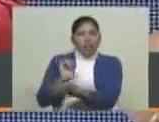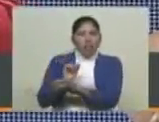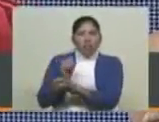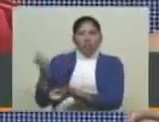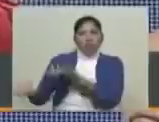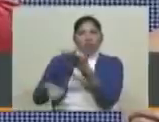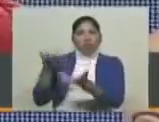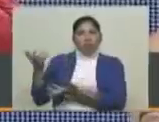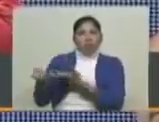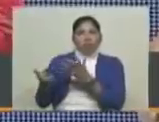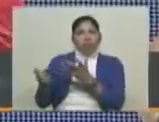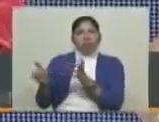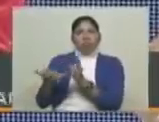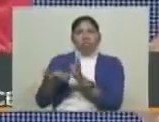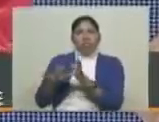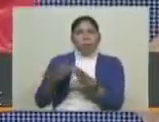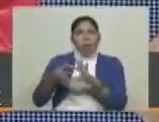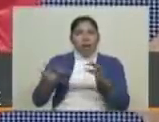¿Ah?